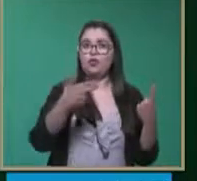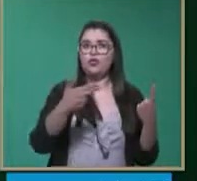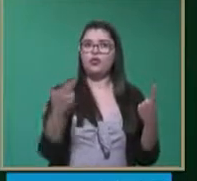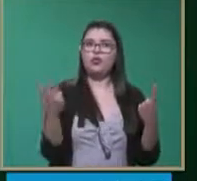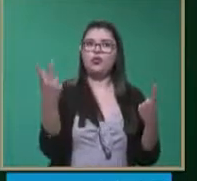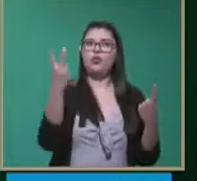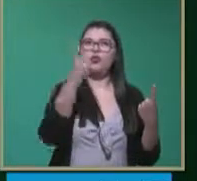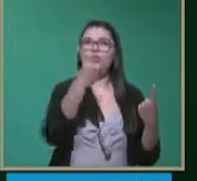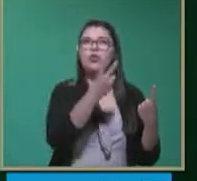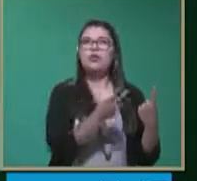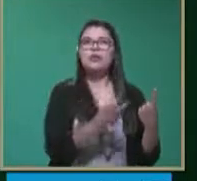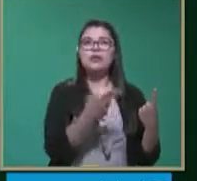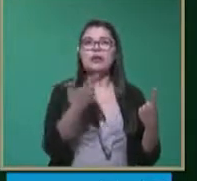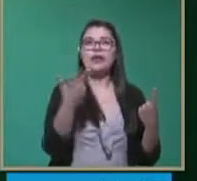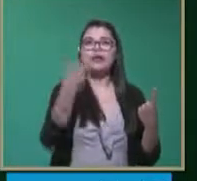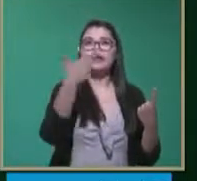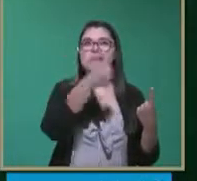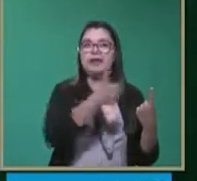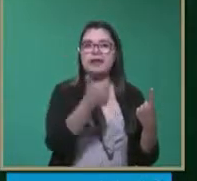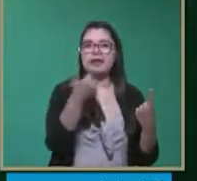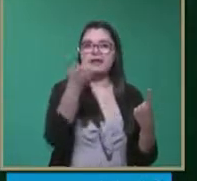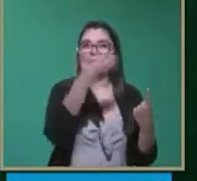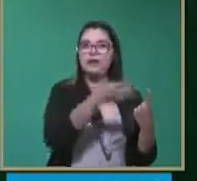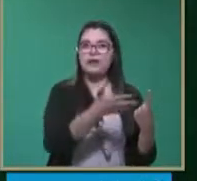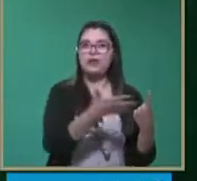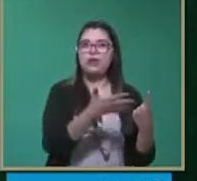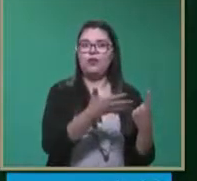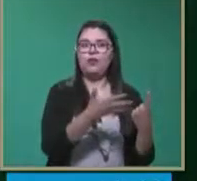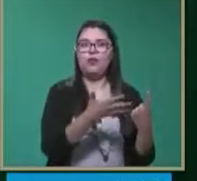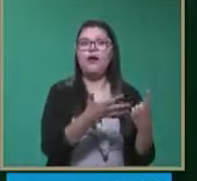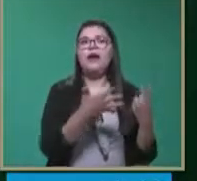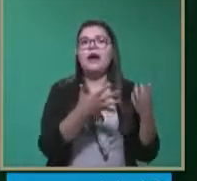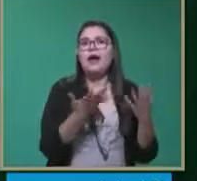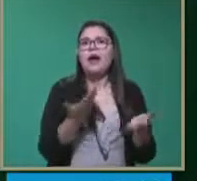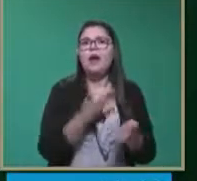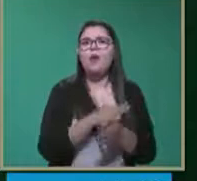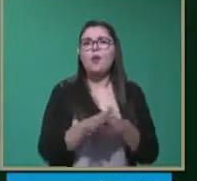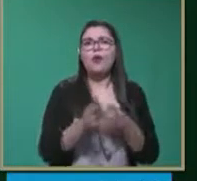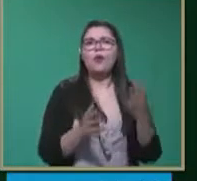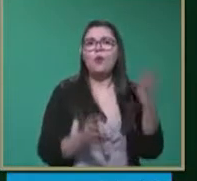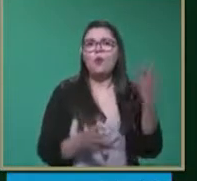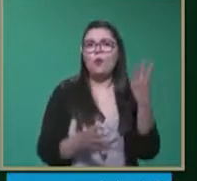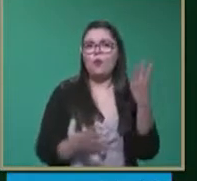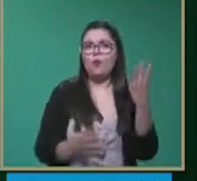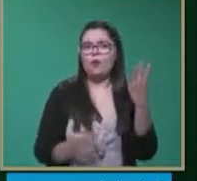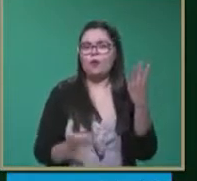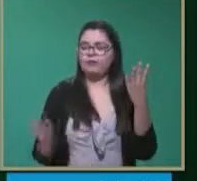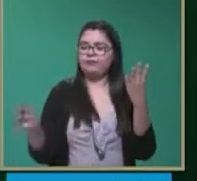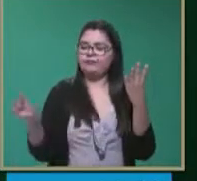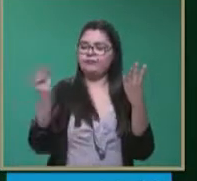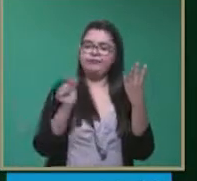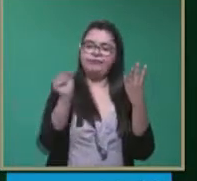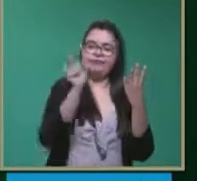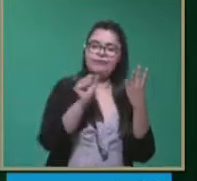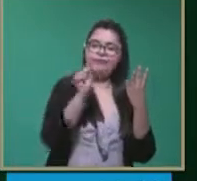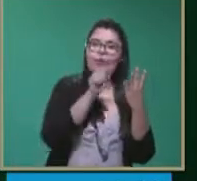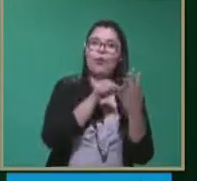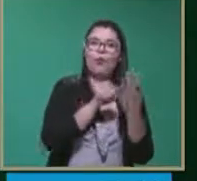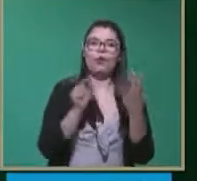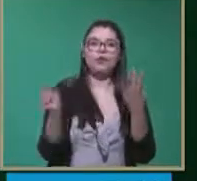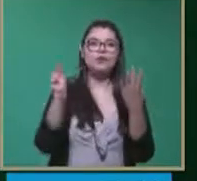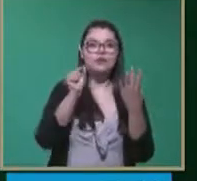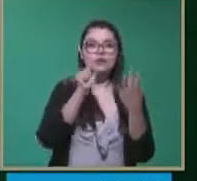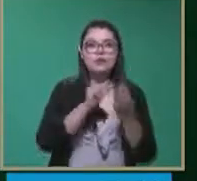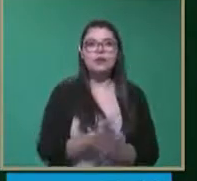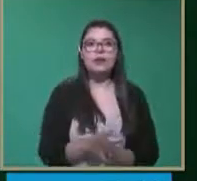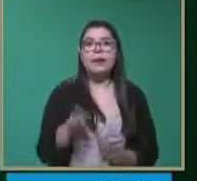2, 3, 4. 4 saltos. 4 saltos, porque la hoja está en el número 5. Pero si